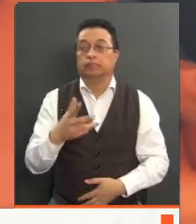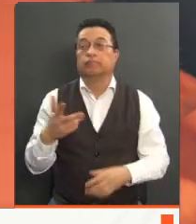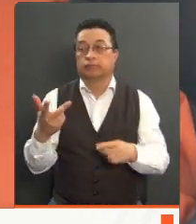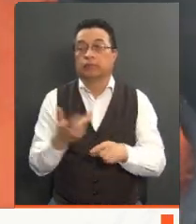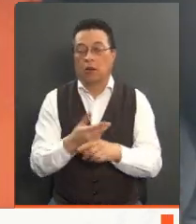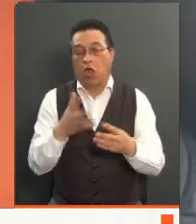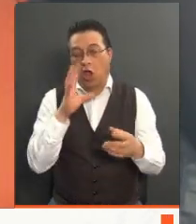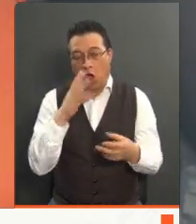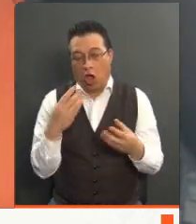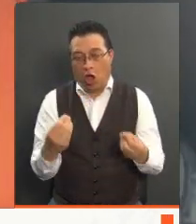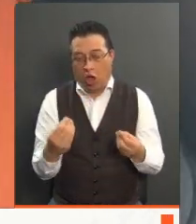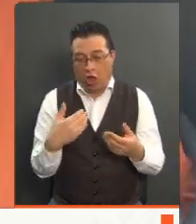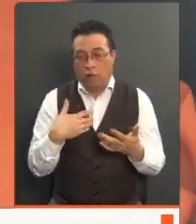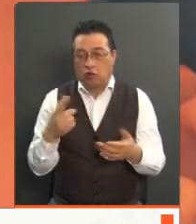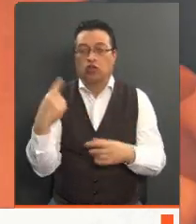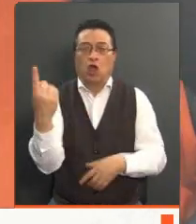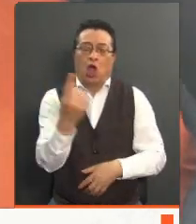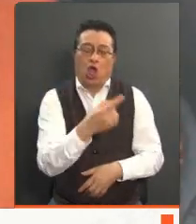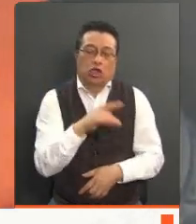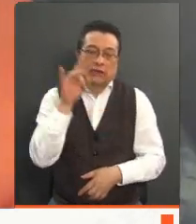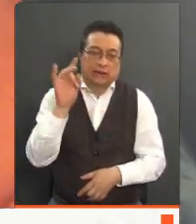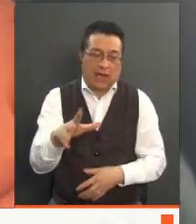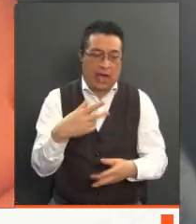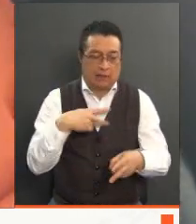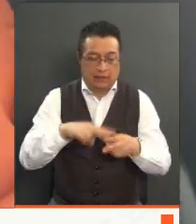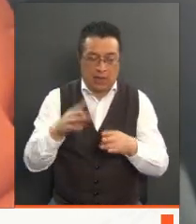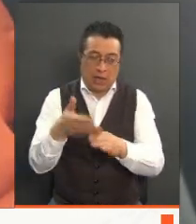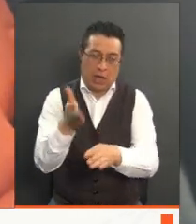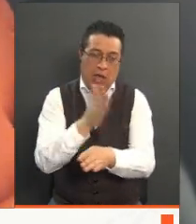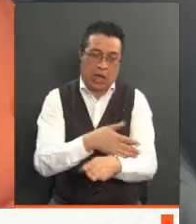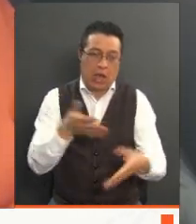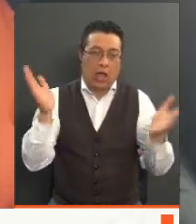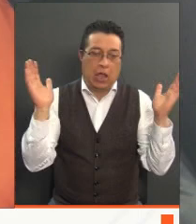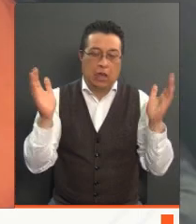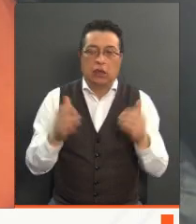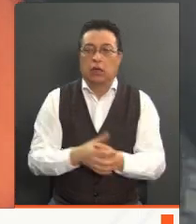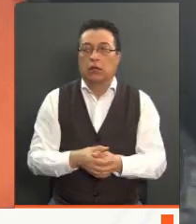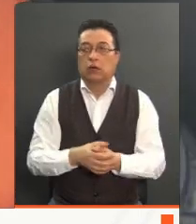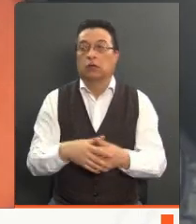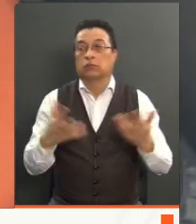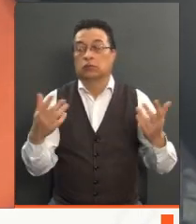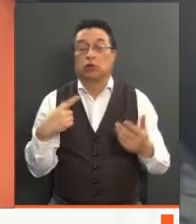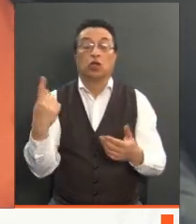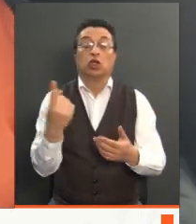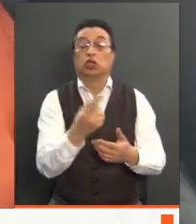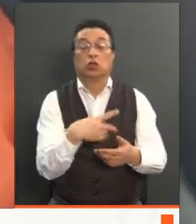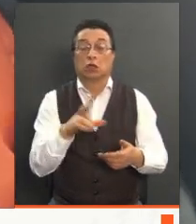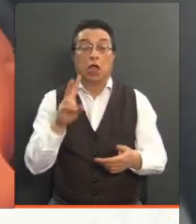Obviamente. ¿Sí? Sí, eso todo el mundo lo sabe. Todo el mundo lo sabe. Pero nadie puso